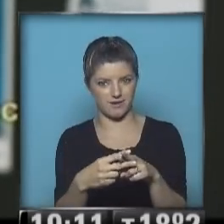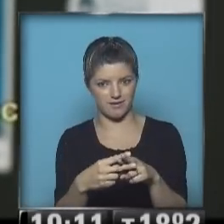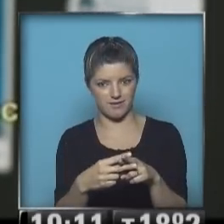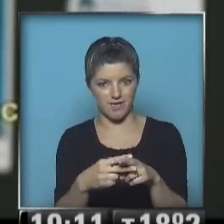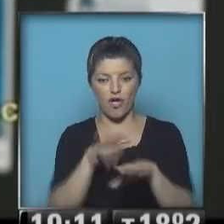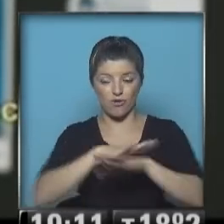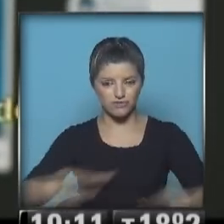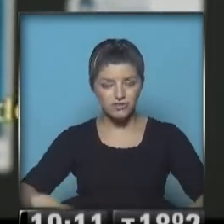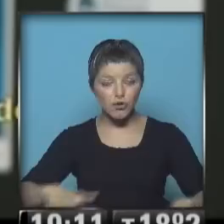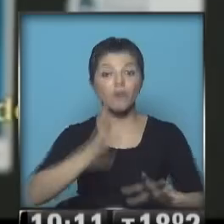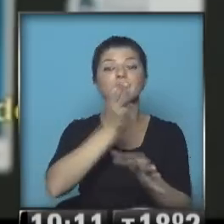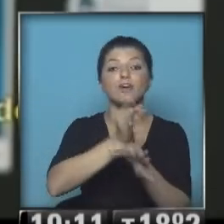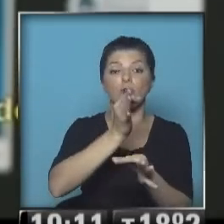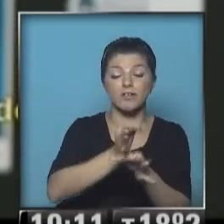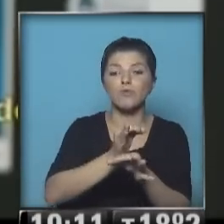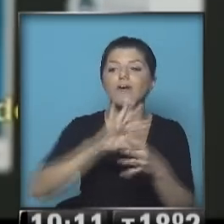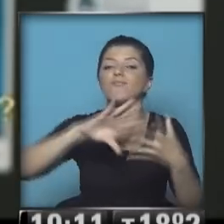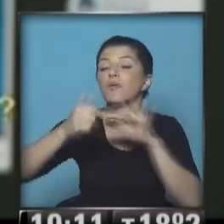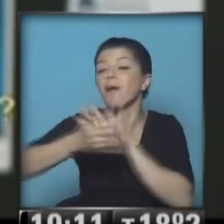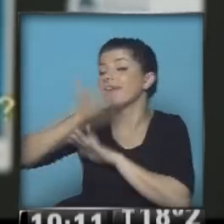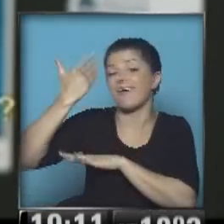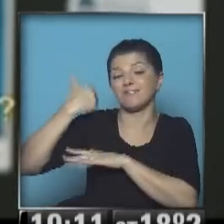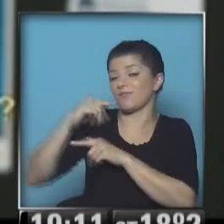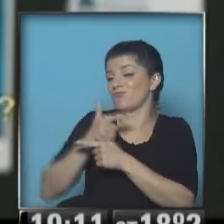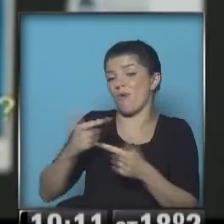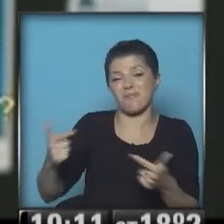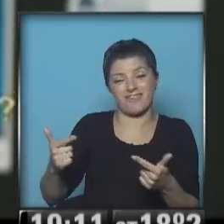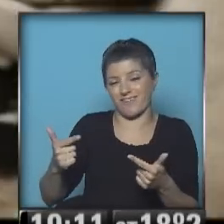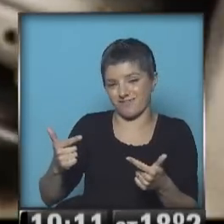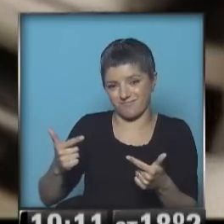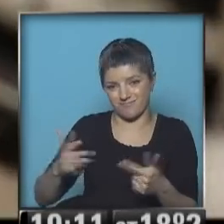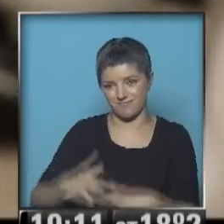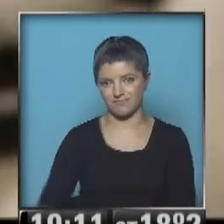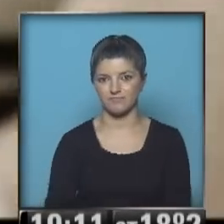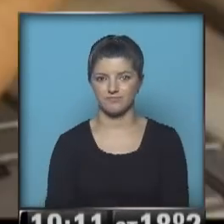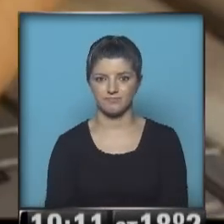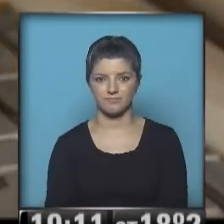los alumnos y en la escuela, de una manera que no se venía haciendo al no contar con estos recursos, ¿no?